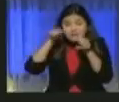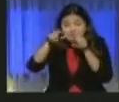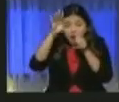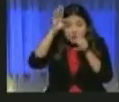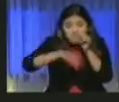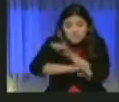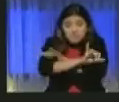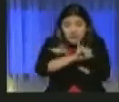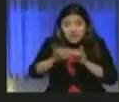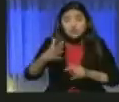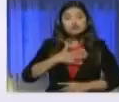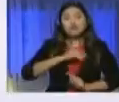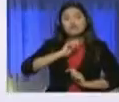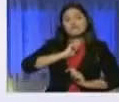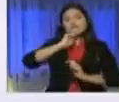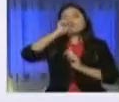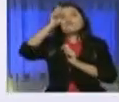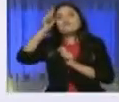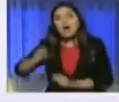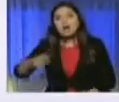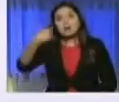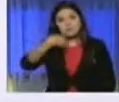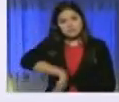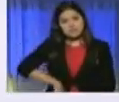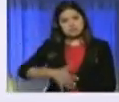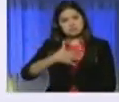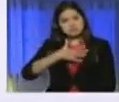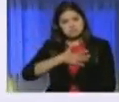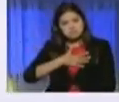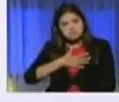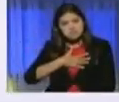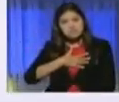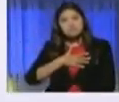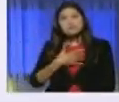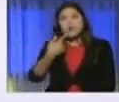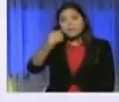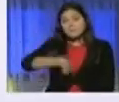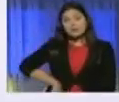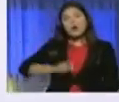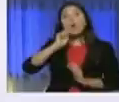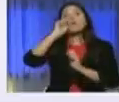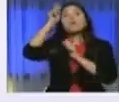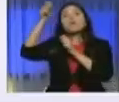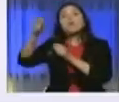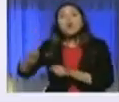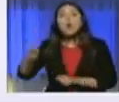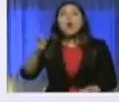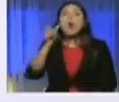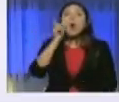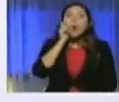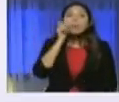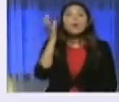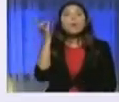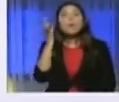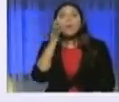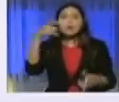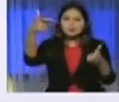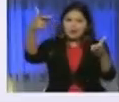toque entregar la presidencia de la República a un presidente o una presidenta